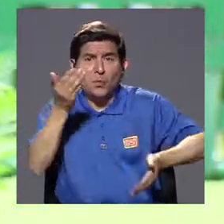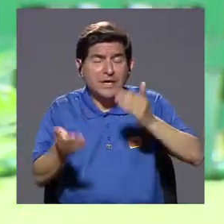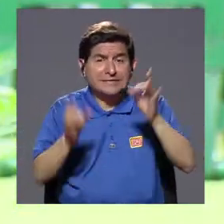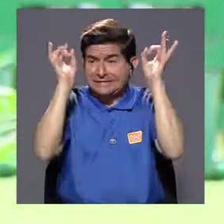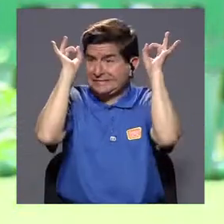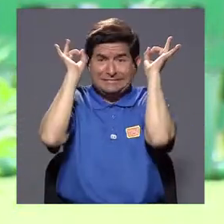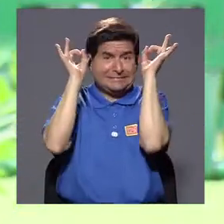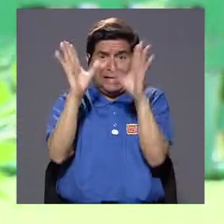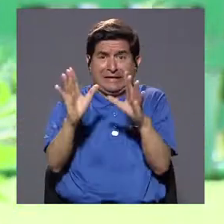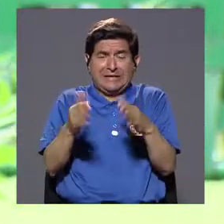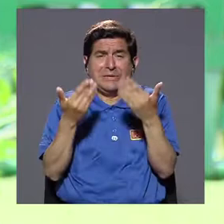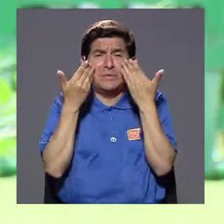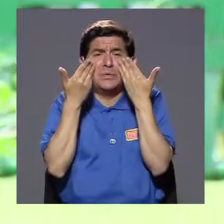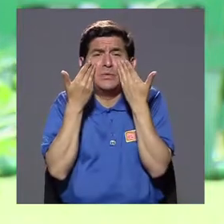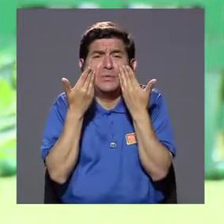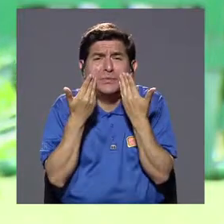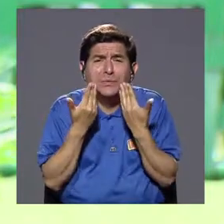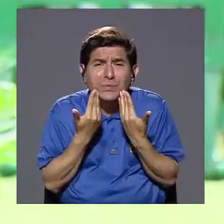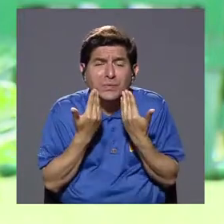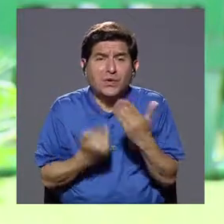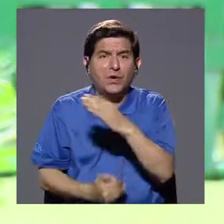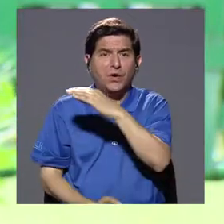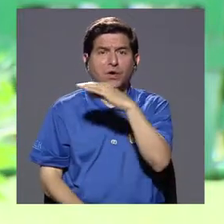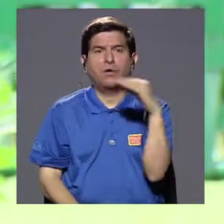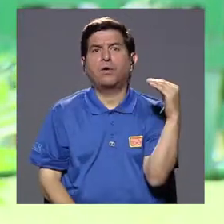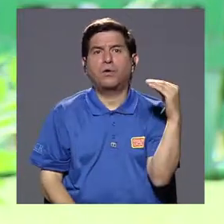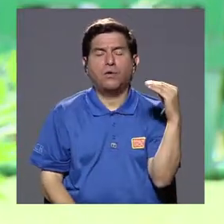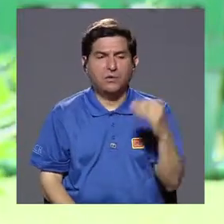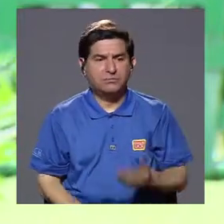ser terrible triste o